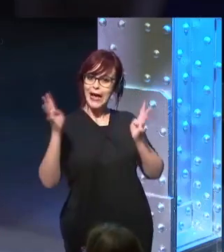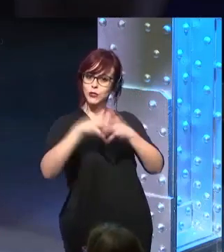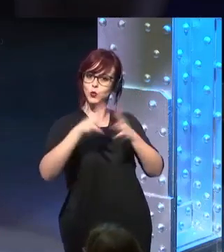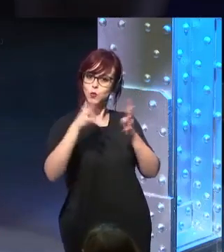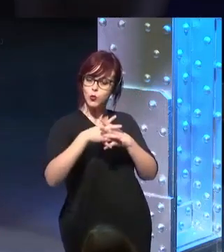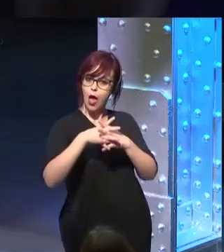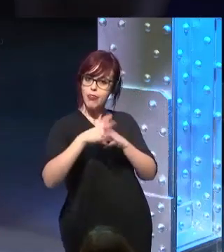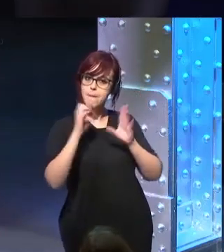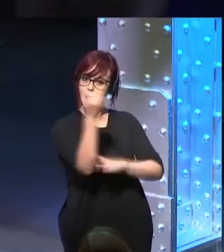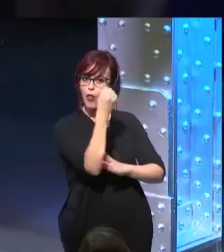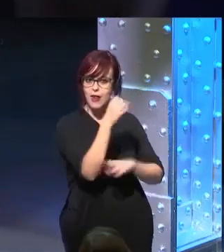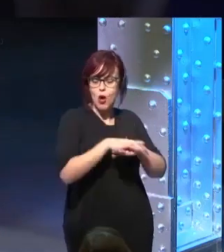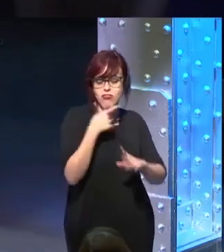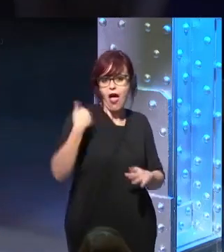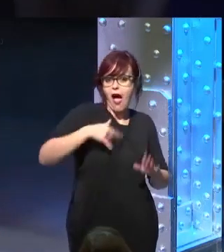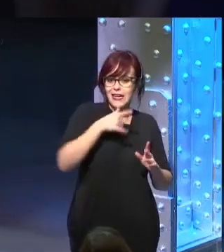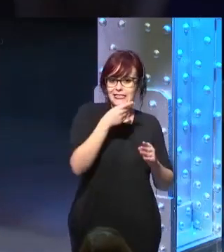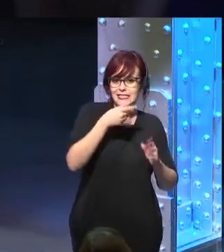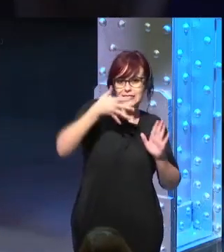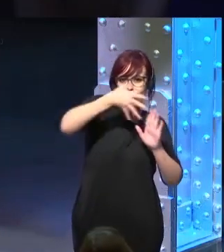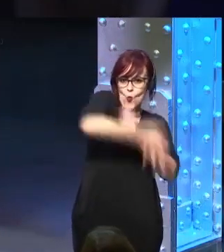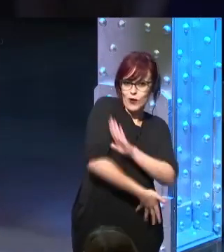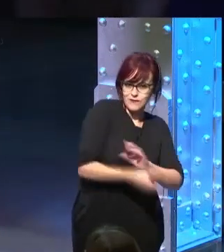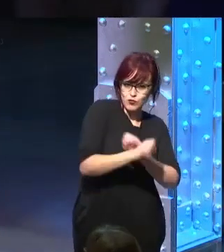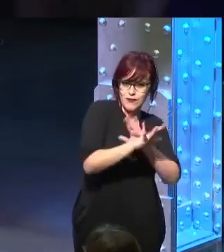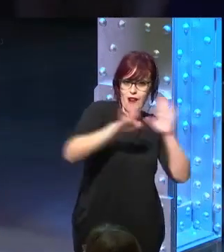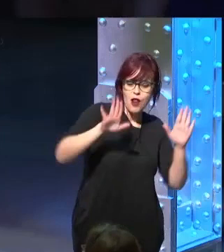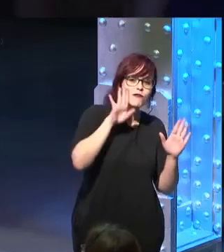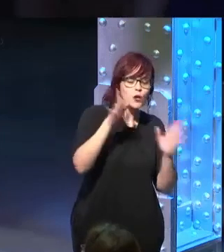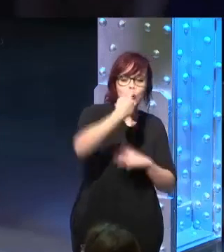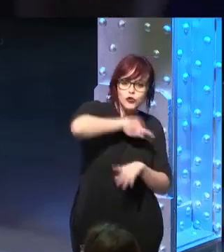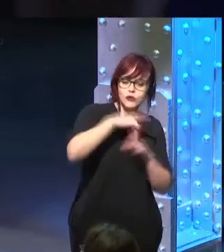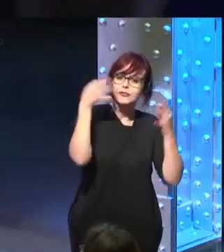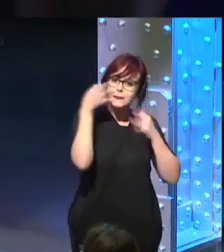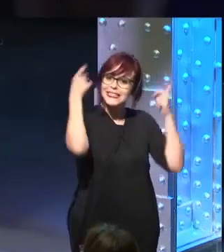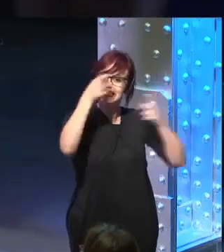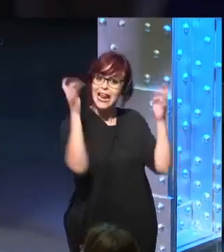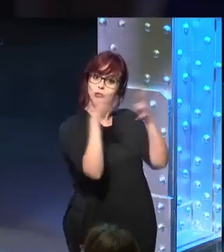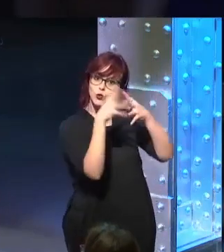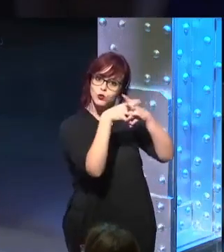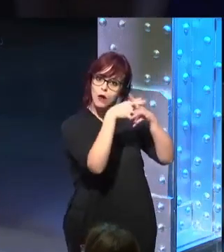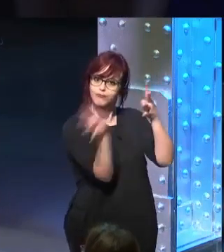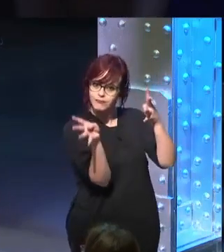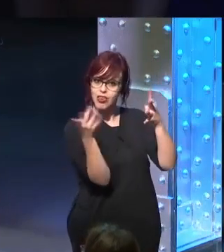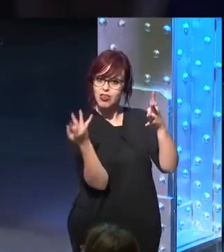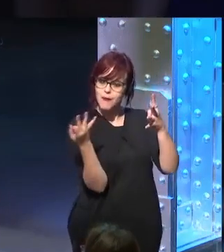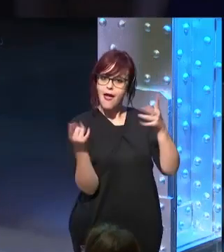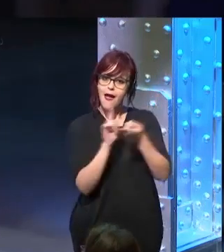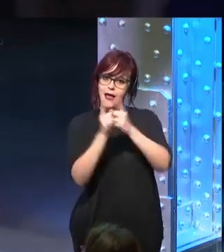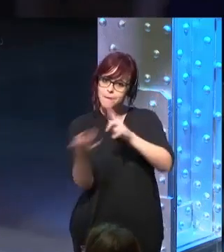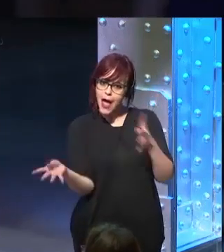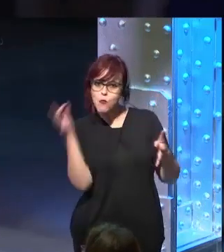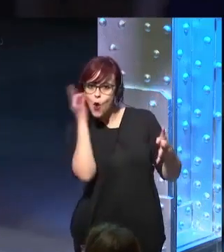de una estructura de poder que ya está definida como algo masculino. Tenemos que cambiar la estructura, y esto